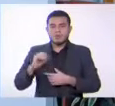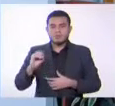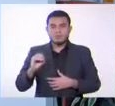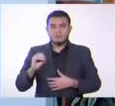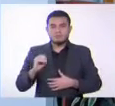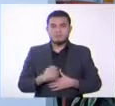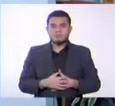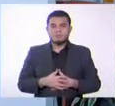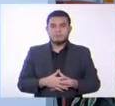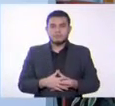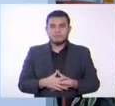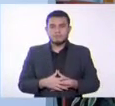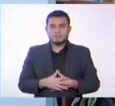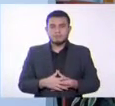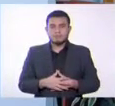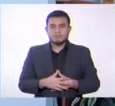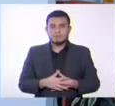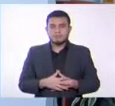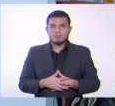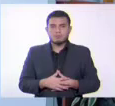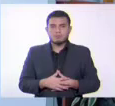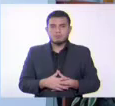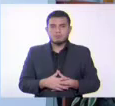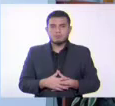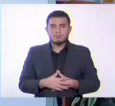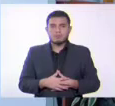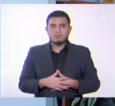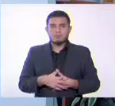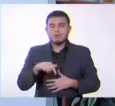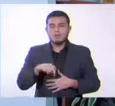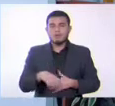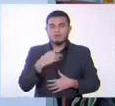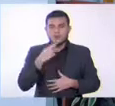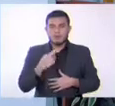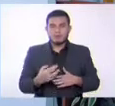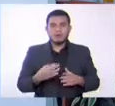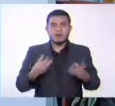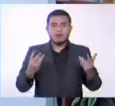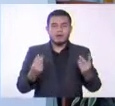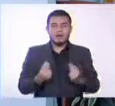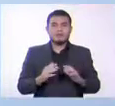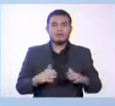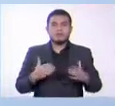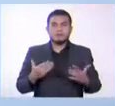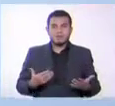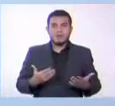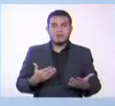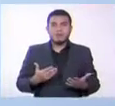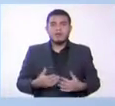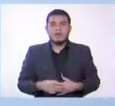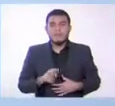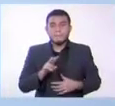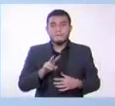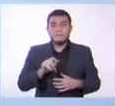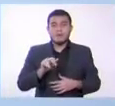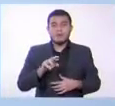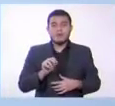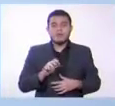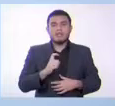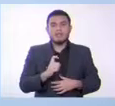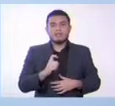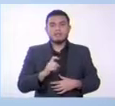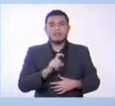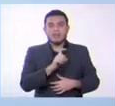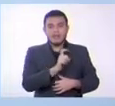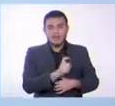0. Ahora resolvemos la ecuación para encontrar el valor de X. X